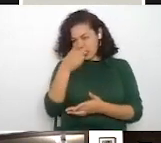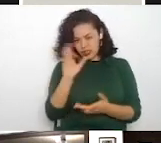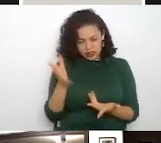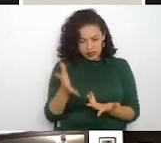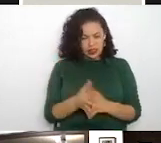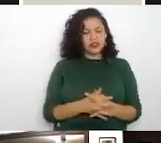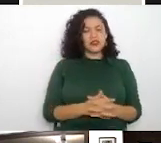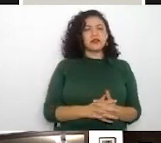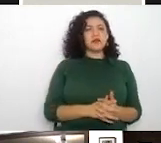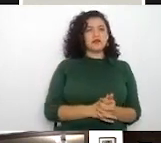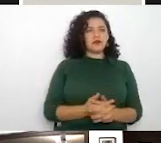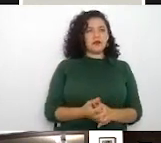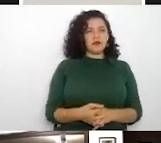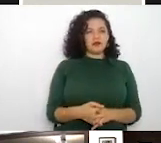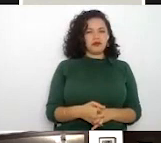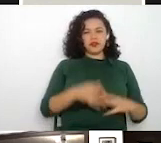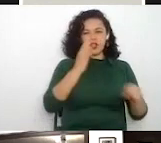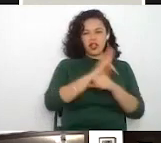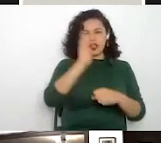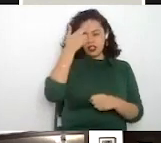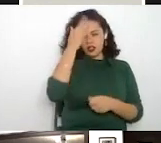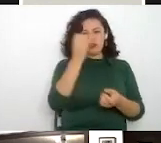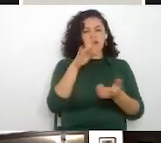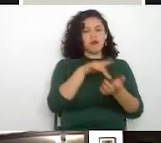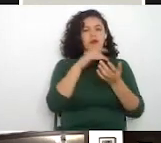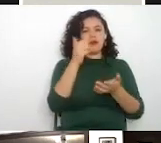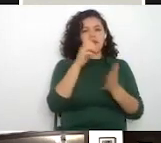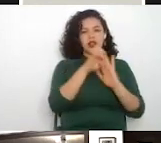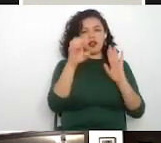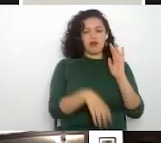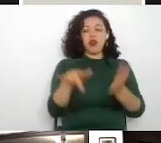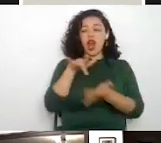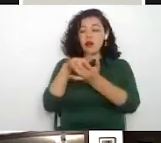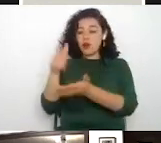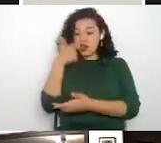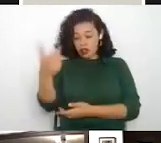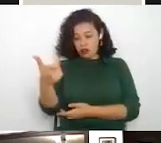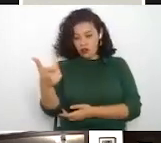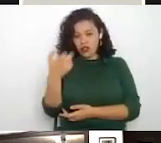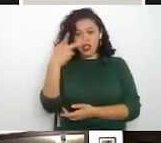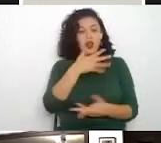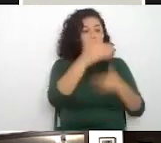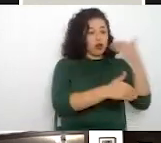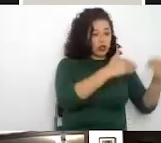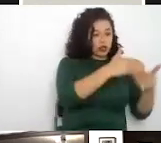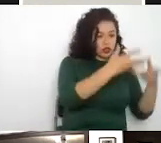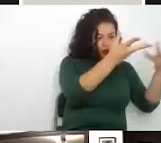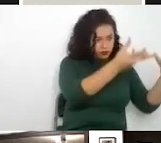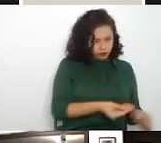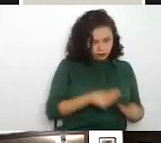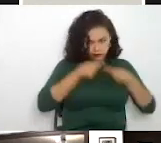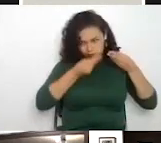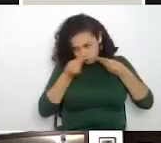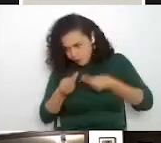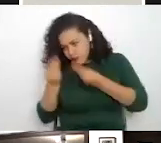Ahorita lo recordé, por ejemplo, un apoyo económico, ese es el resultado de un proceso, ¿verdad? A